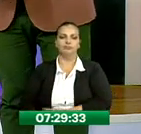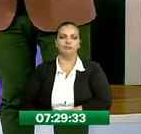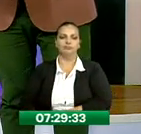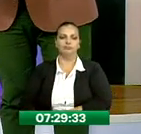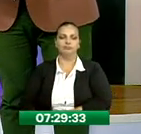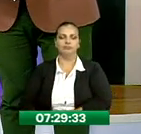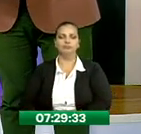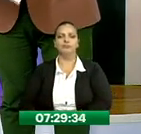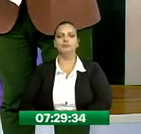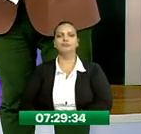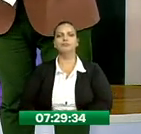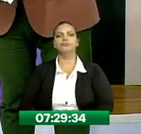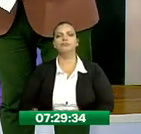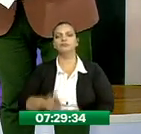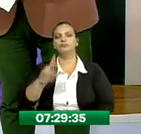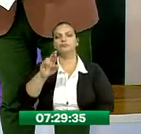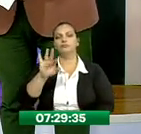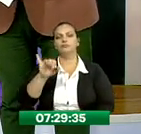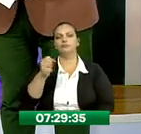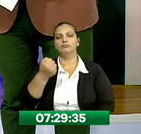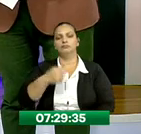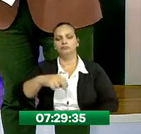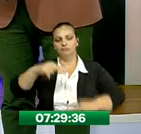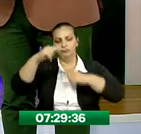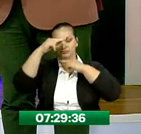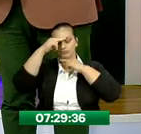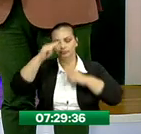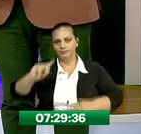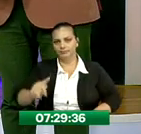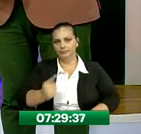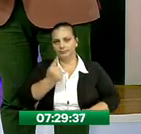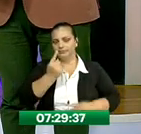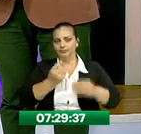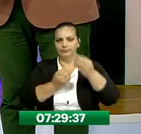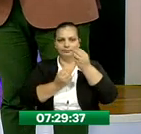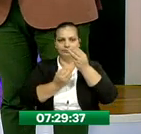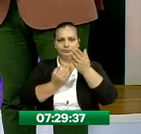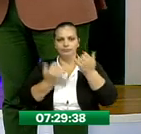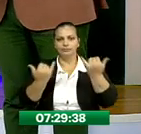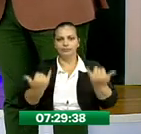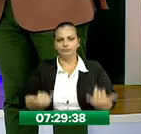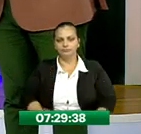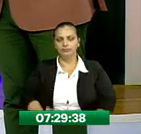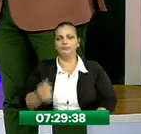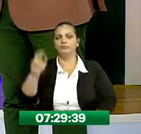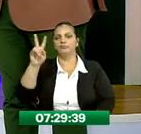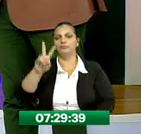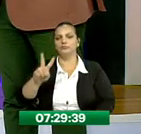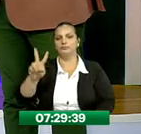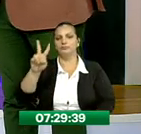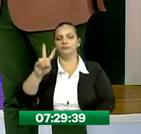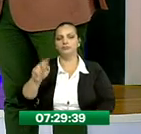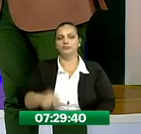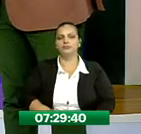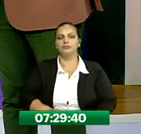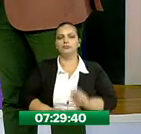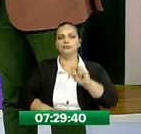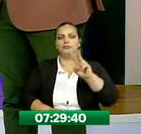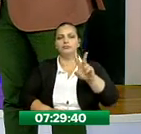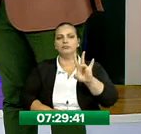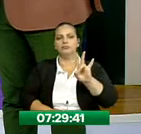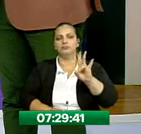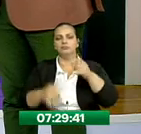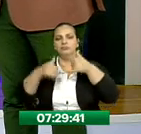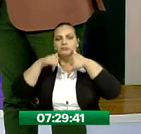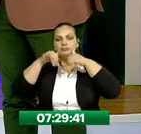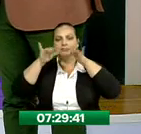que nos sigan aquí en la señal de RTS en la noticia primera emisión correspondiente a este día, viernes 27, y el último